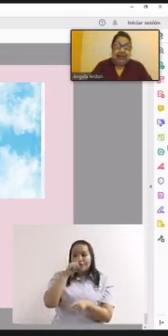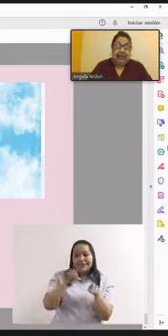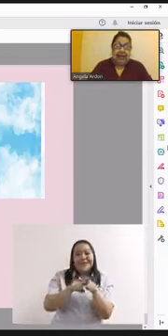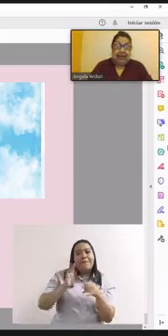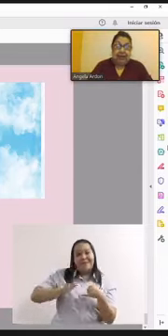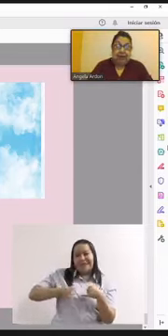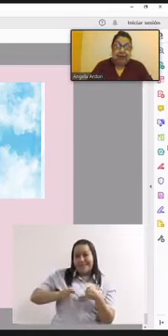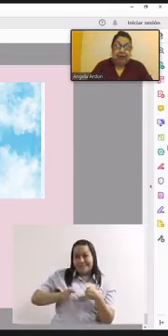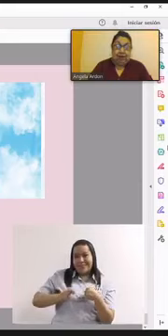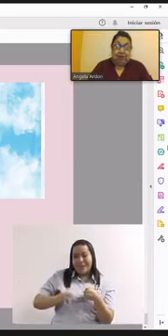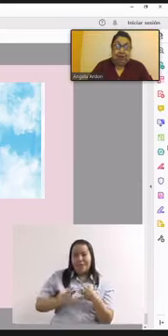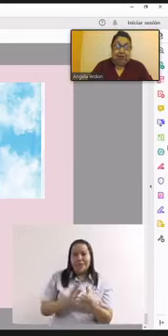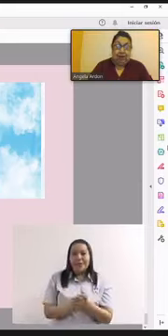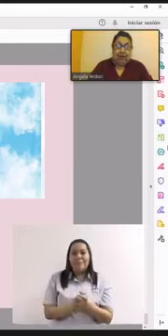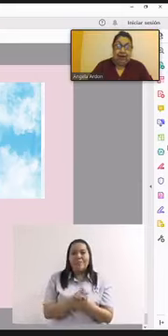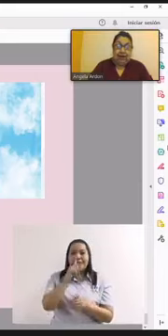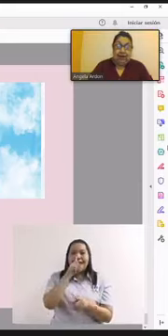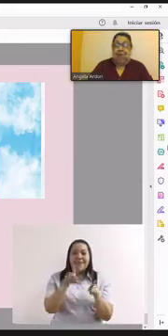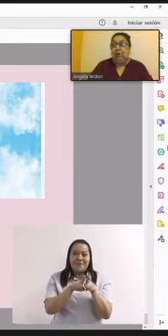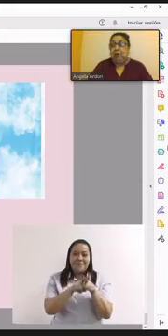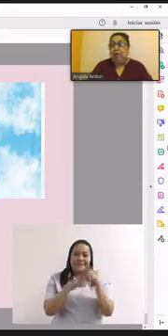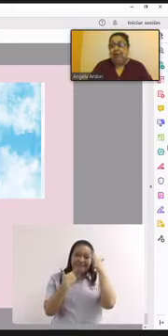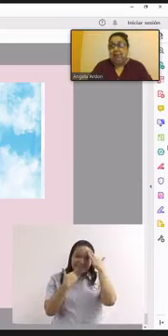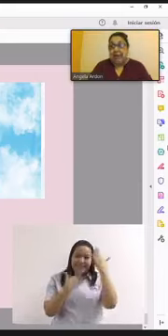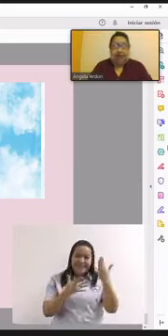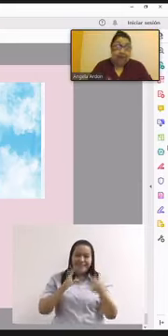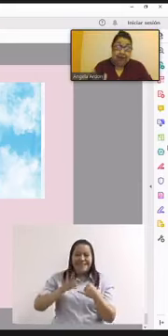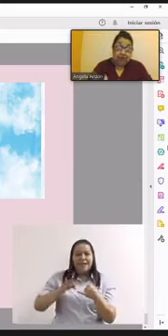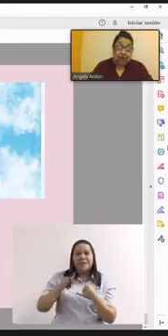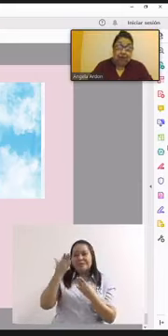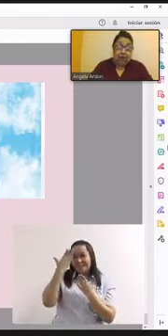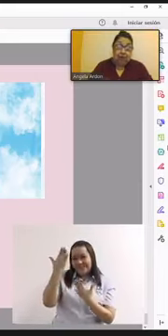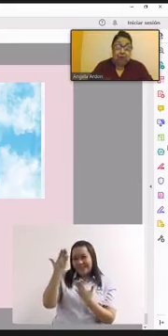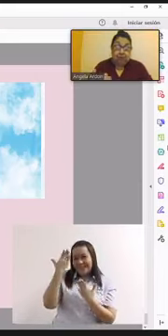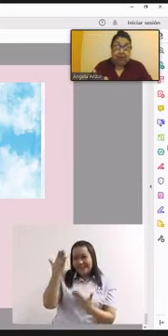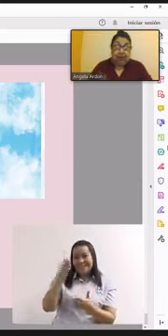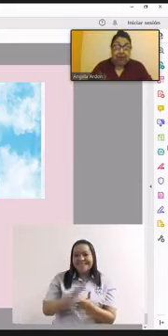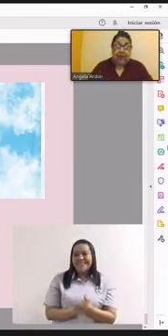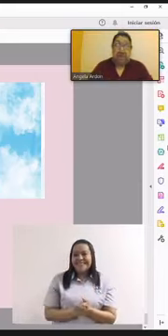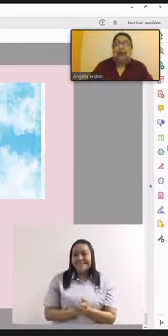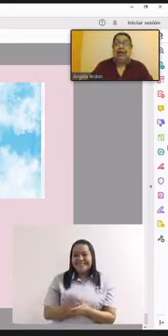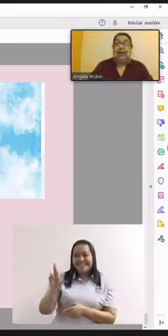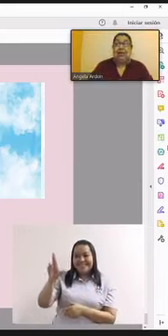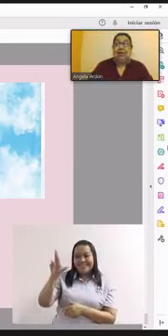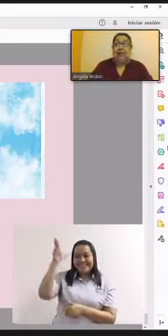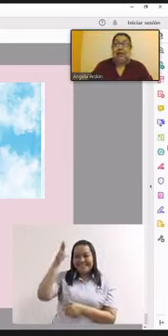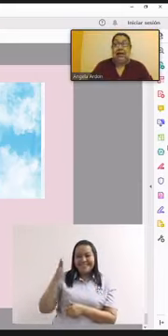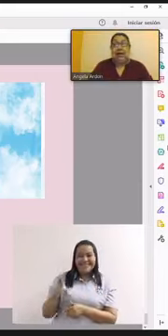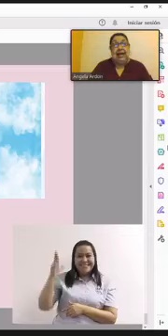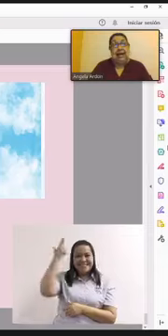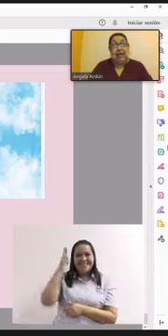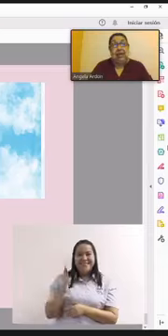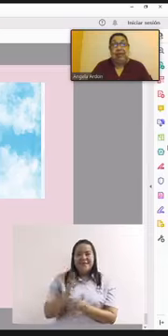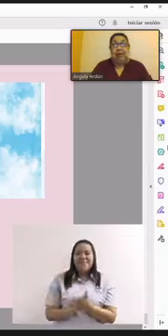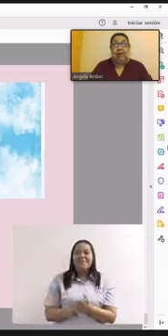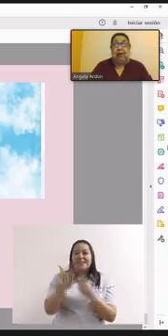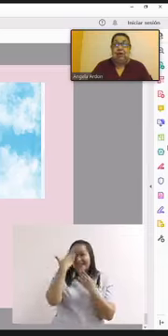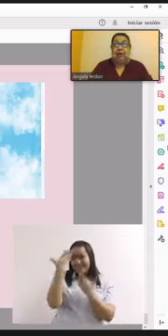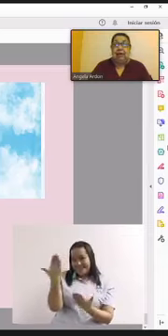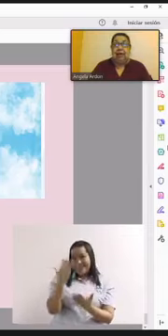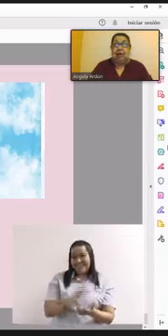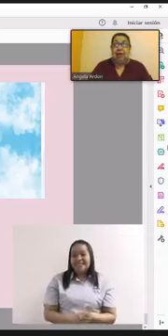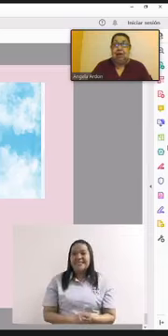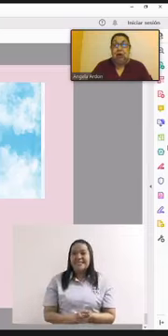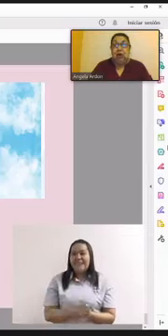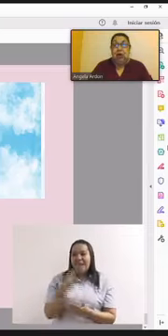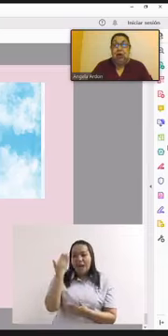compañera que me interpretó. Muchísimas gracias, no sé tu nombre, pero te lo agradezco. Y Alan, no sé si hay